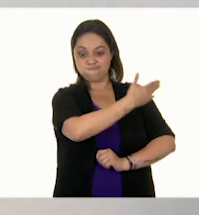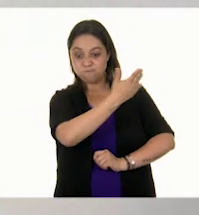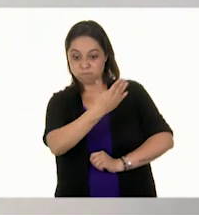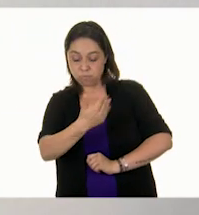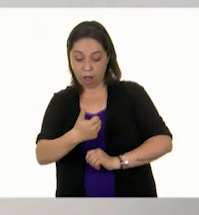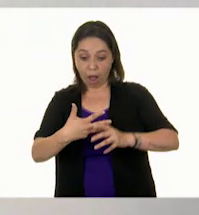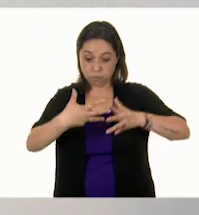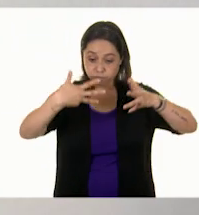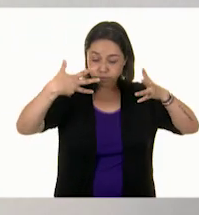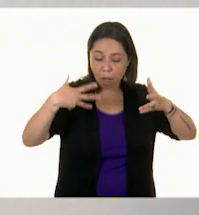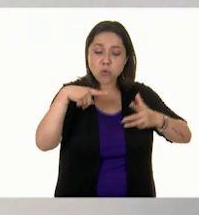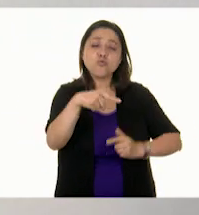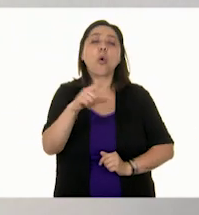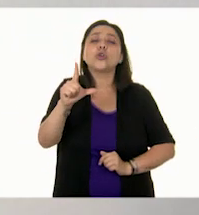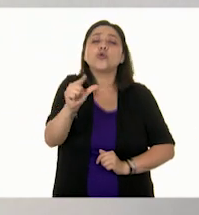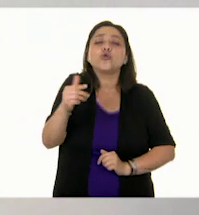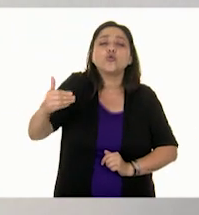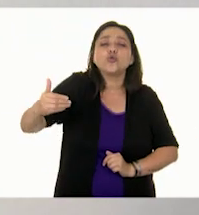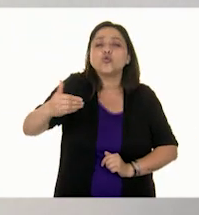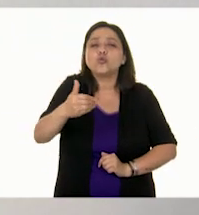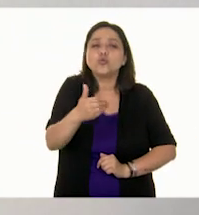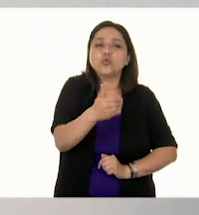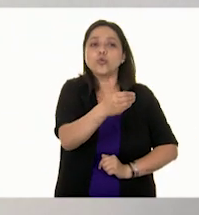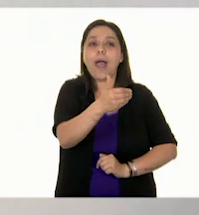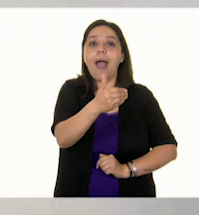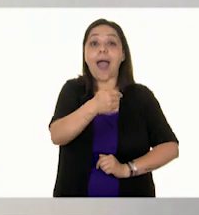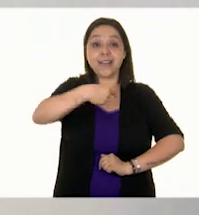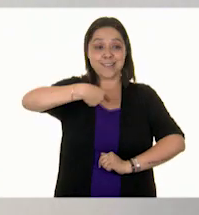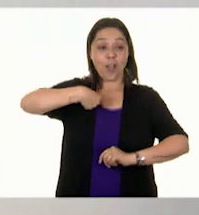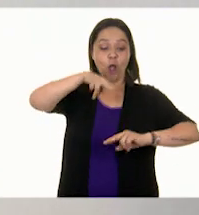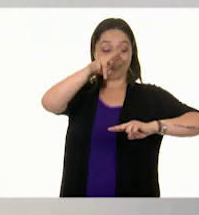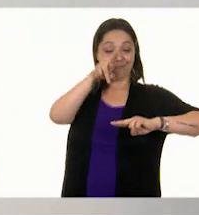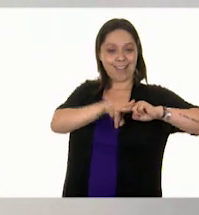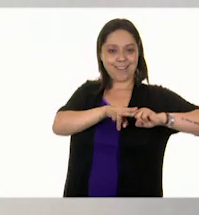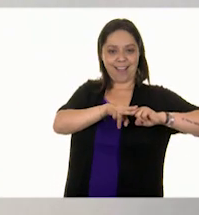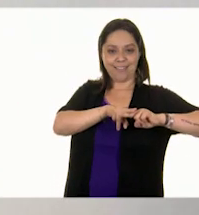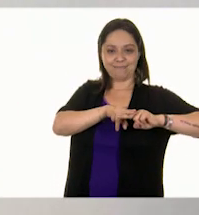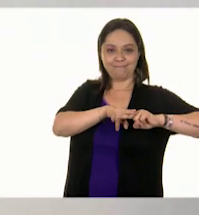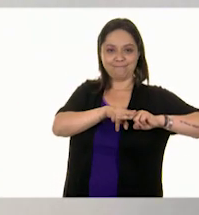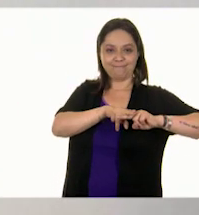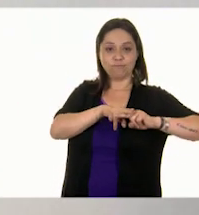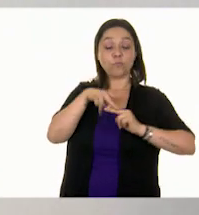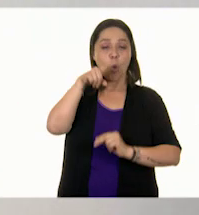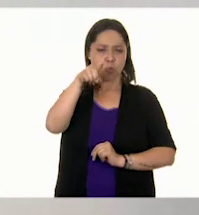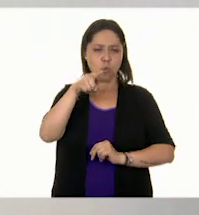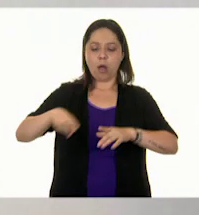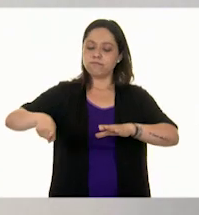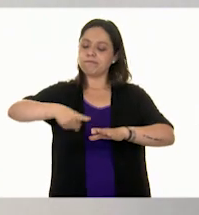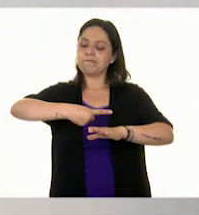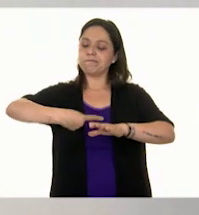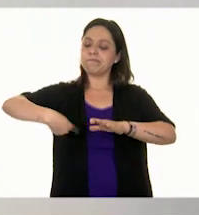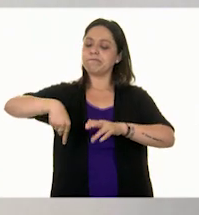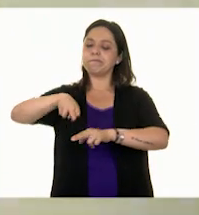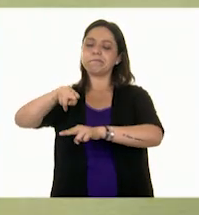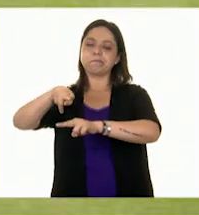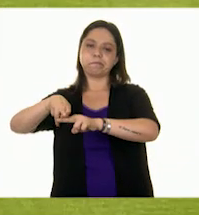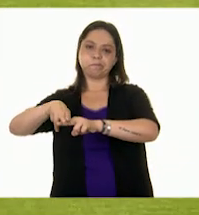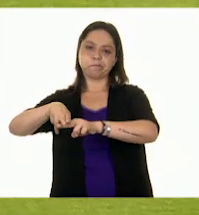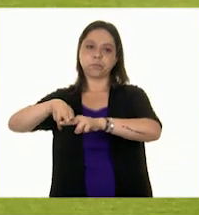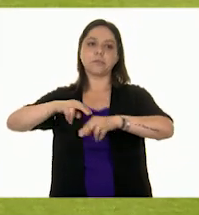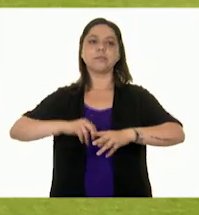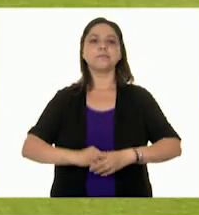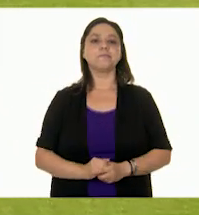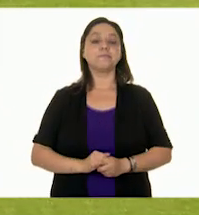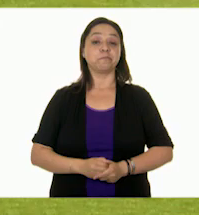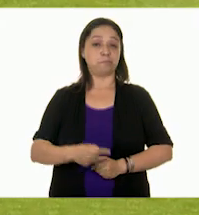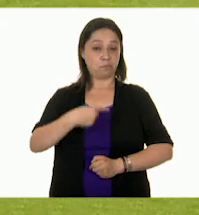tu pescadito. Yo silla, tu banco.